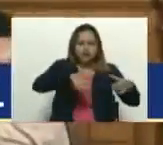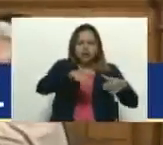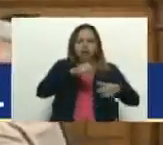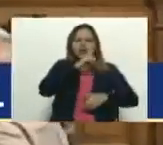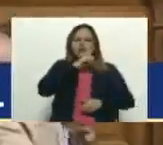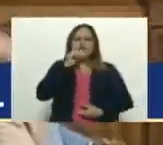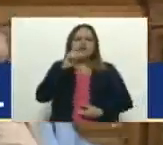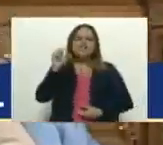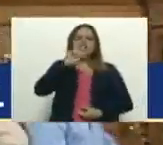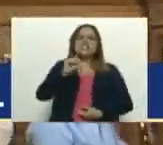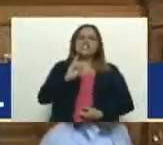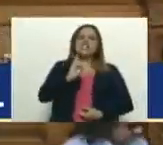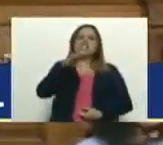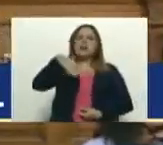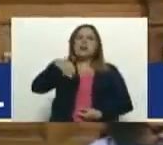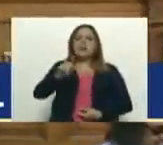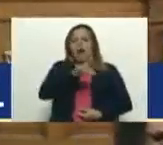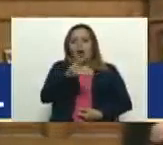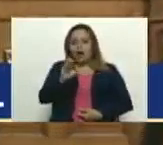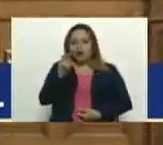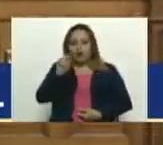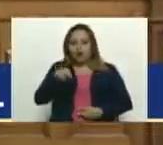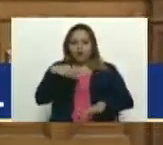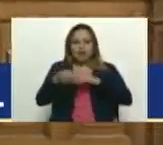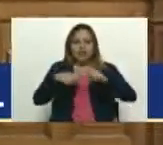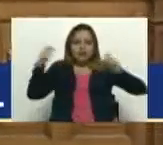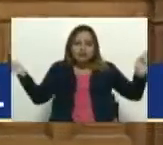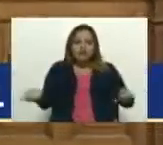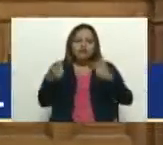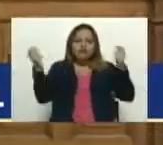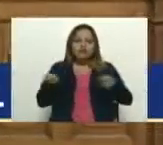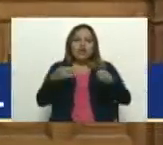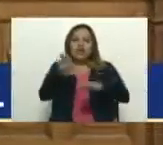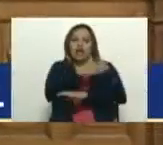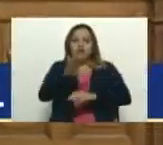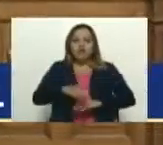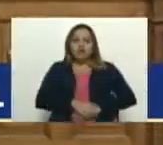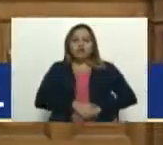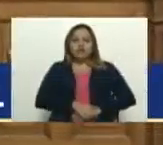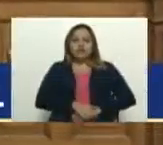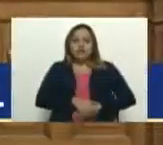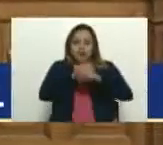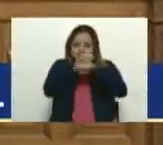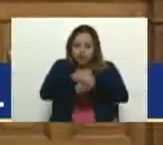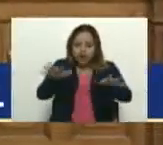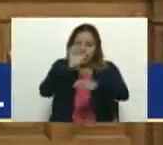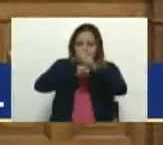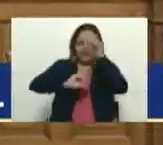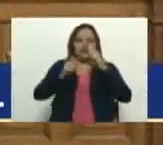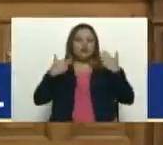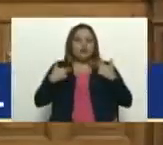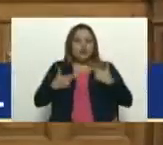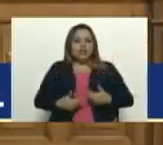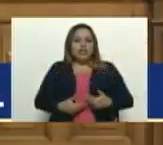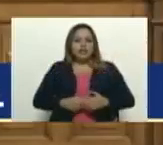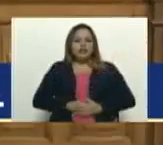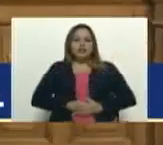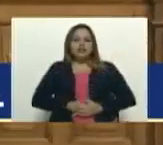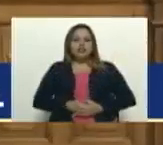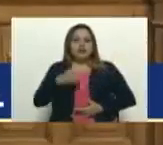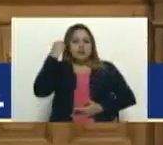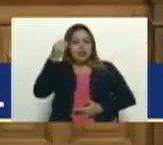para buscarle difusión a sus composiciones. Sus canciones se multiplicaron en defensa de la humanidad y aunque era